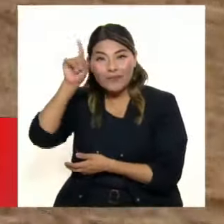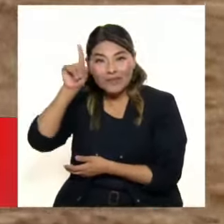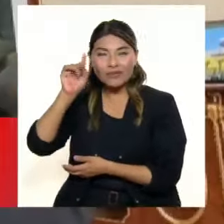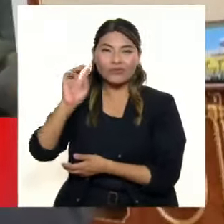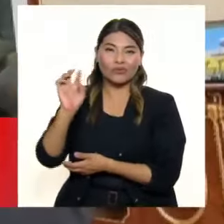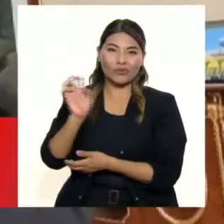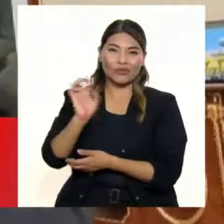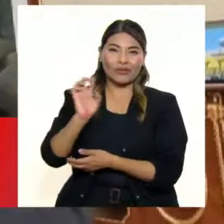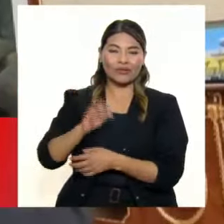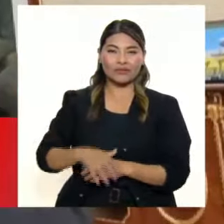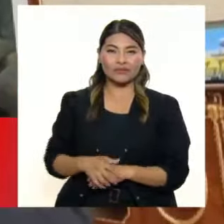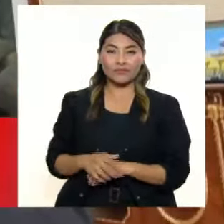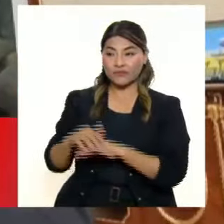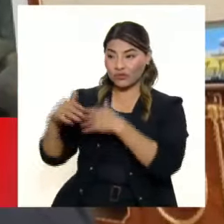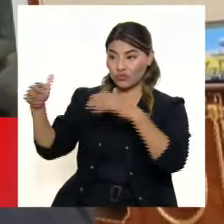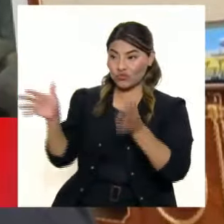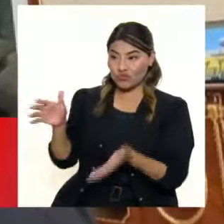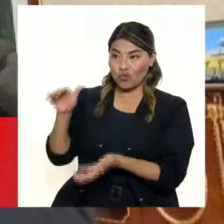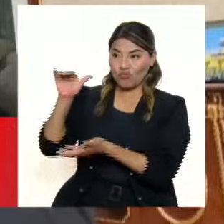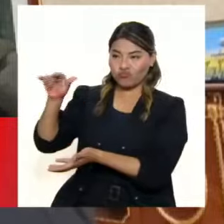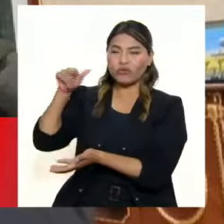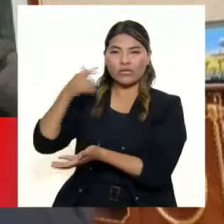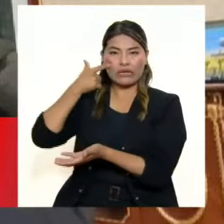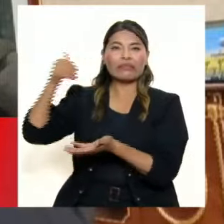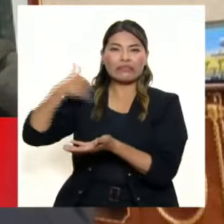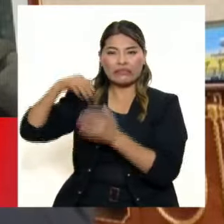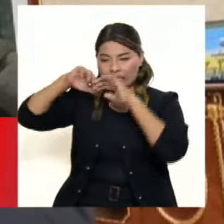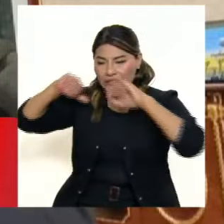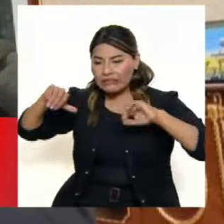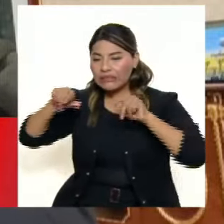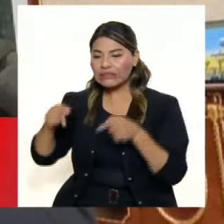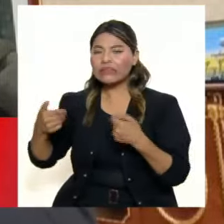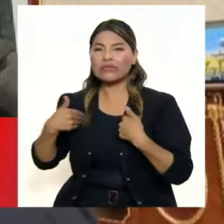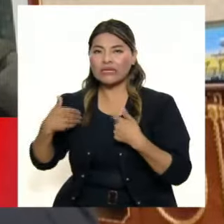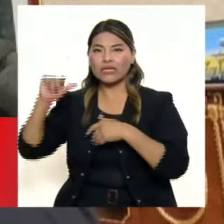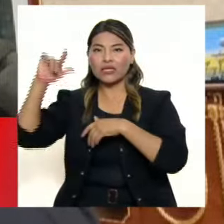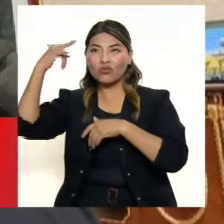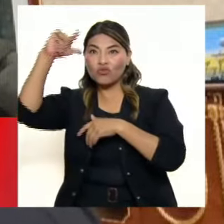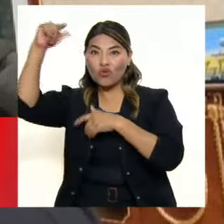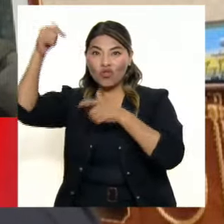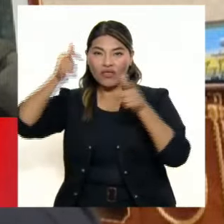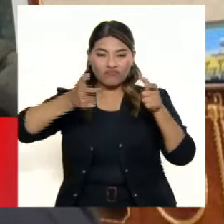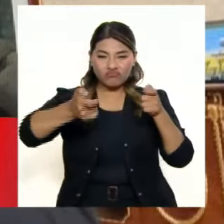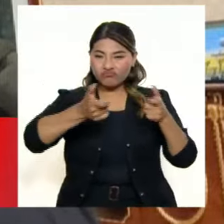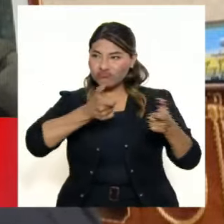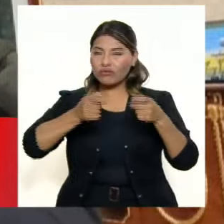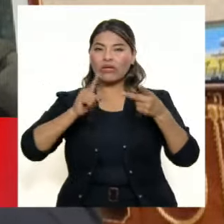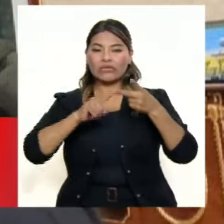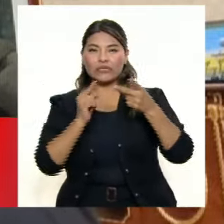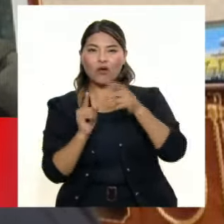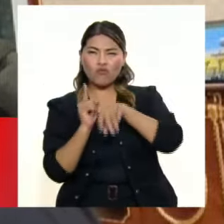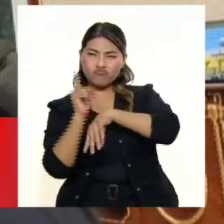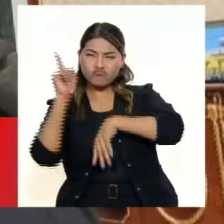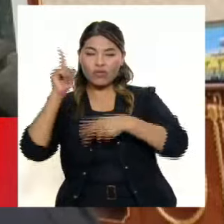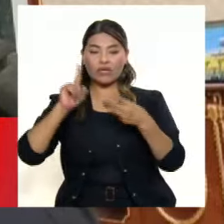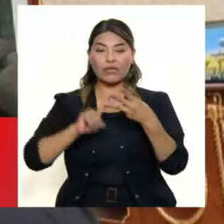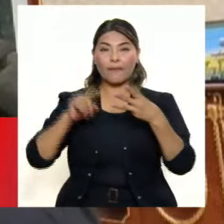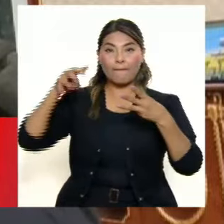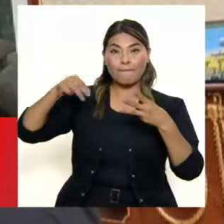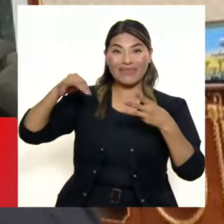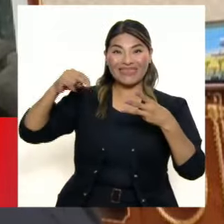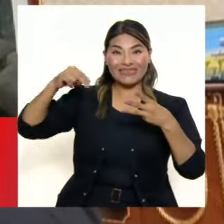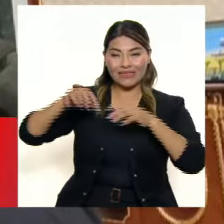$275 millones. El paquete incluye drones, municiones y artillería, y muy importante, minas para